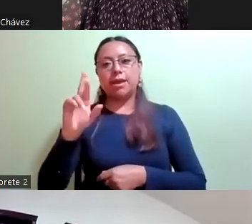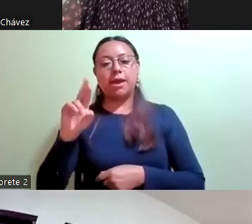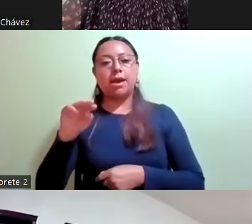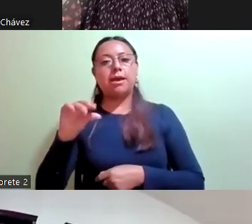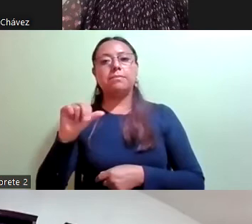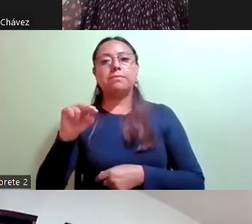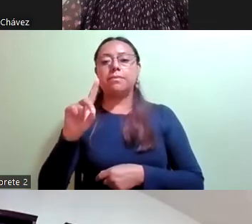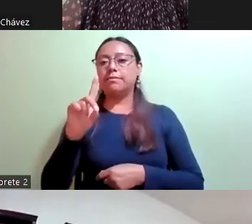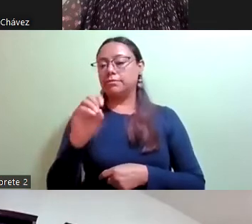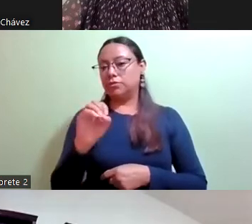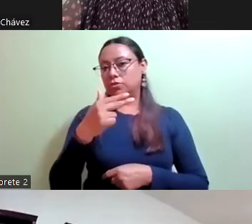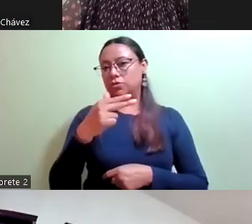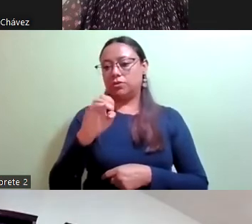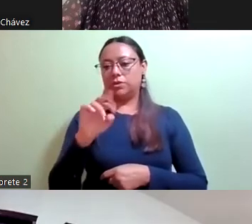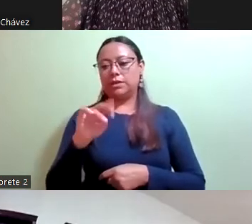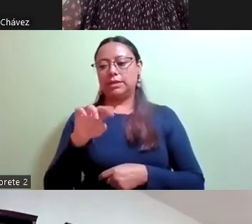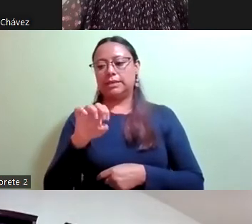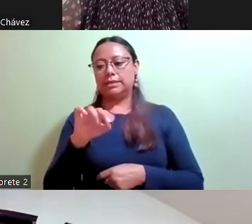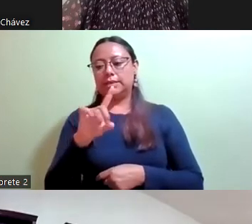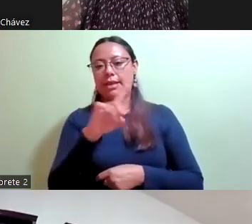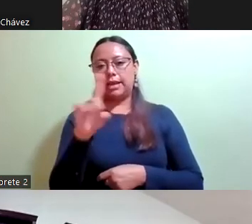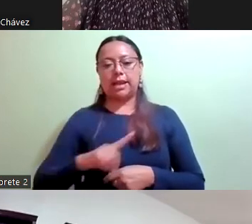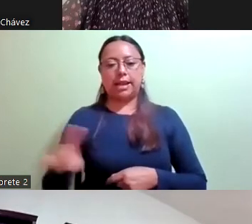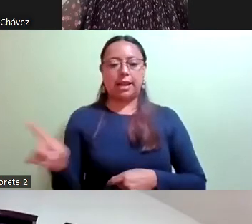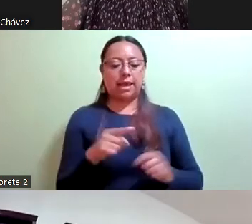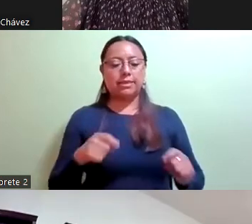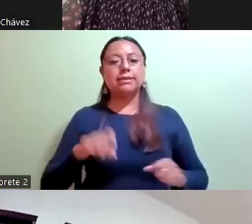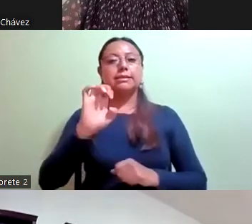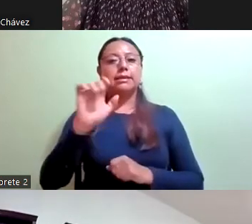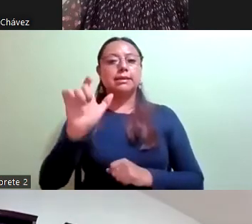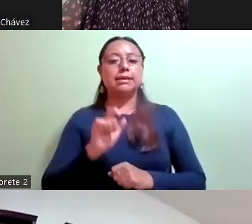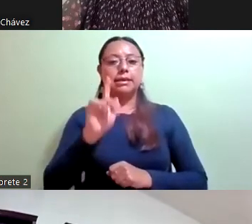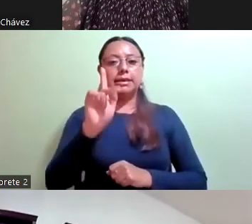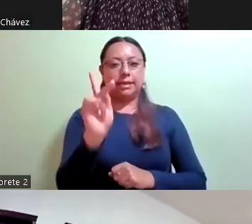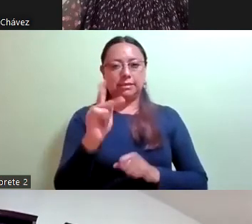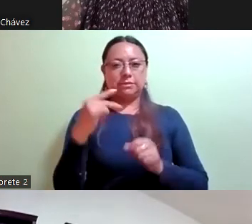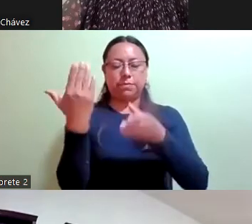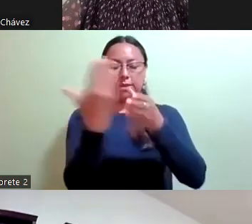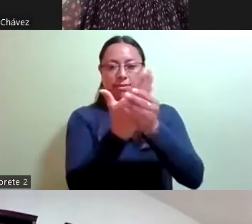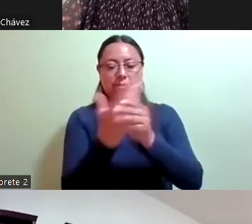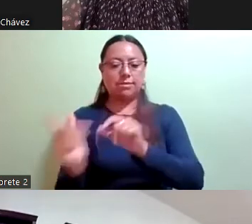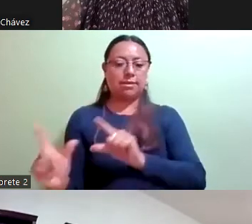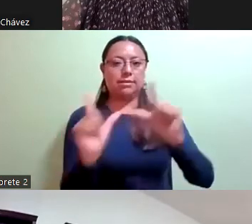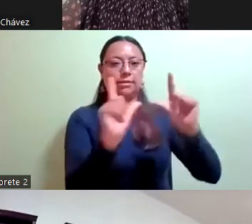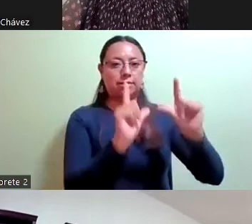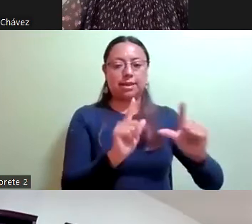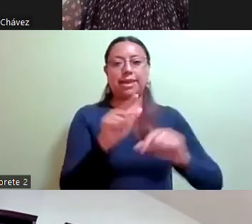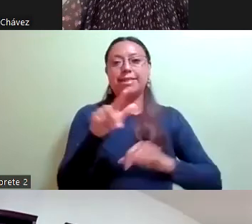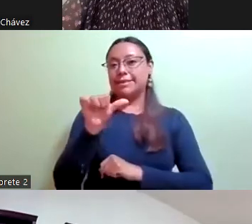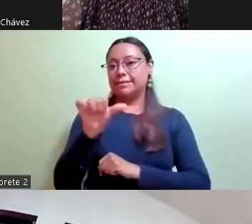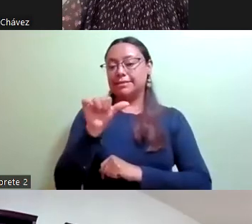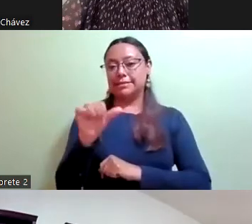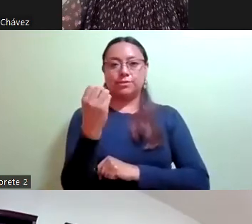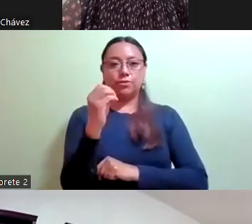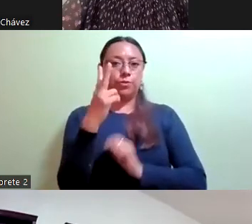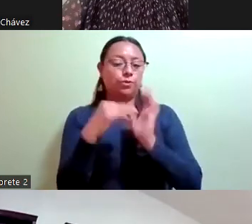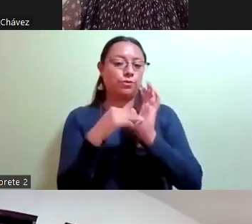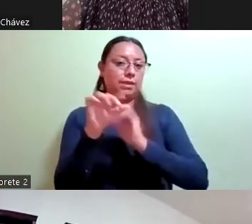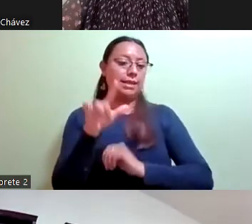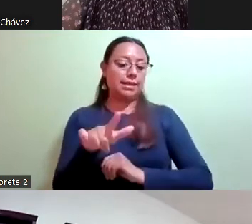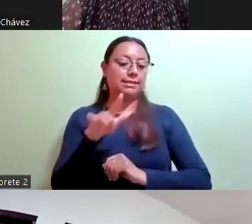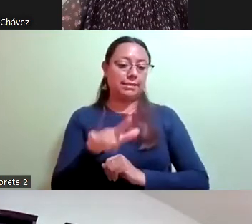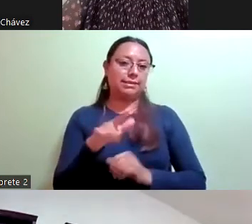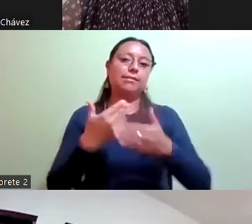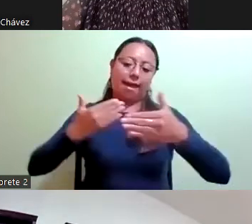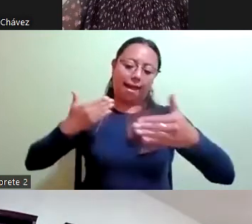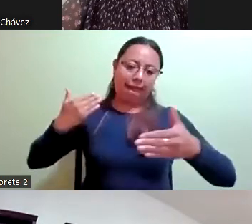personales contenidos en el expediente electrónico subido el 16 de octubre de 2017 y que obra en la plataforma de la entonces Asamblea